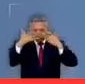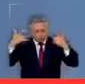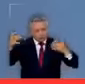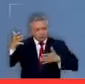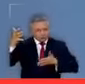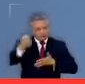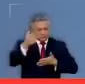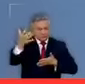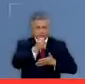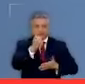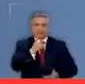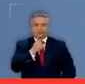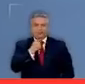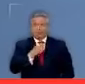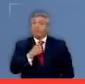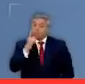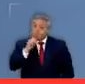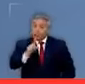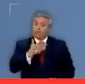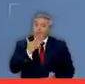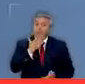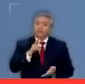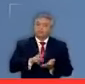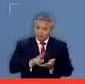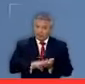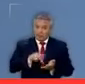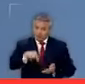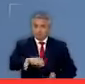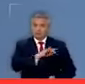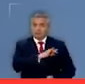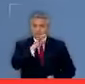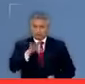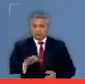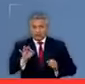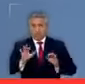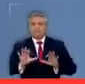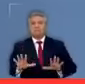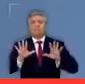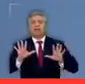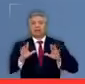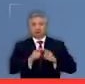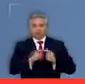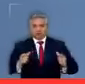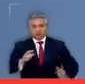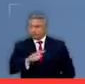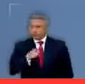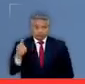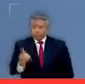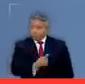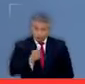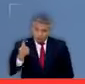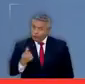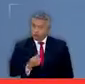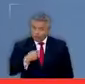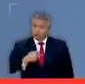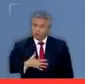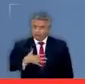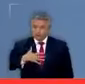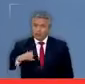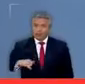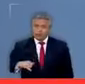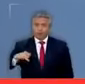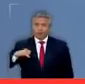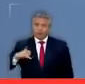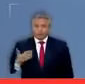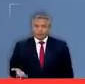Pero también es verdad que tenemos un país maravilloso, del cual todos nos sentimos orgullosos. Y